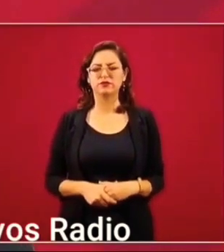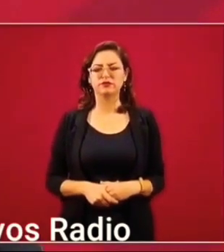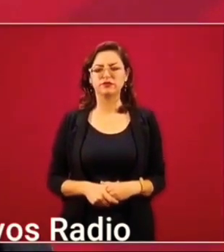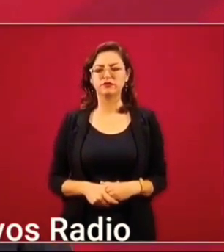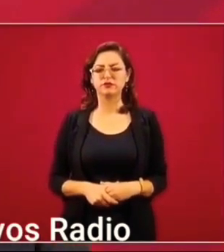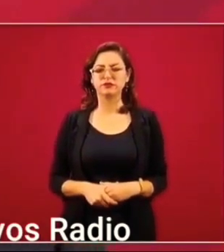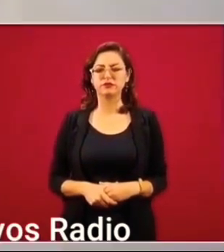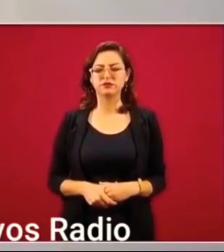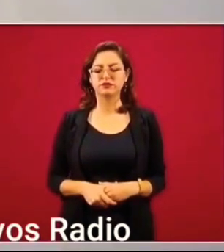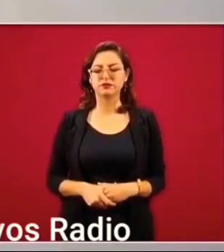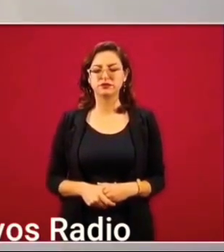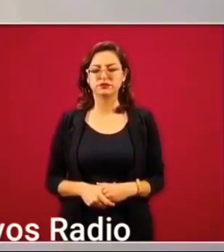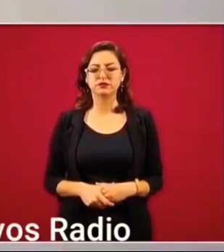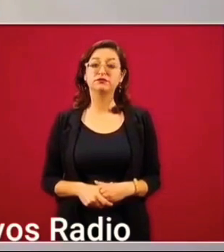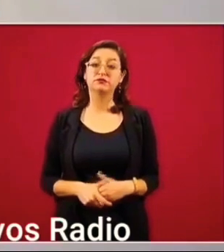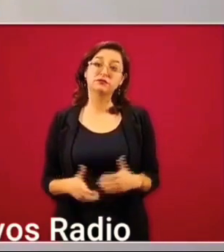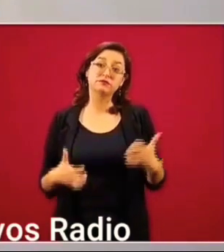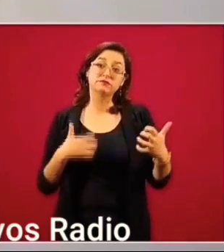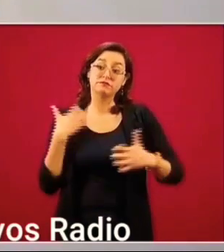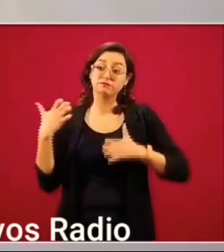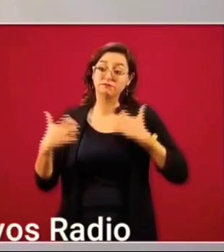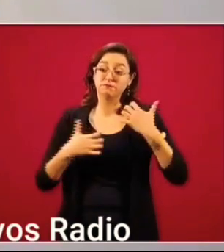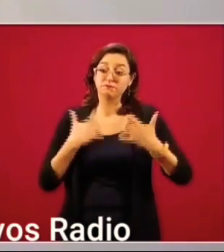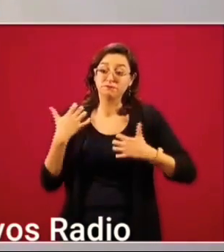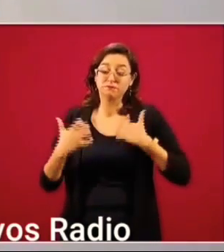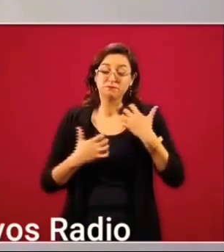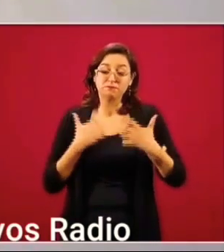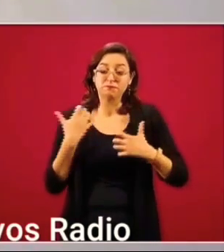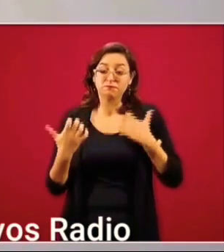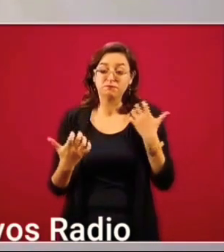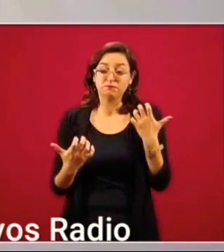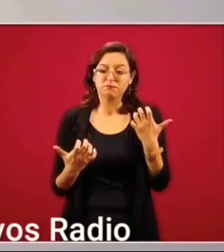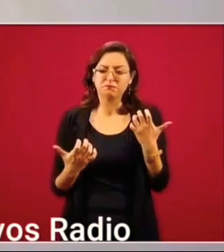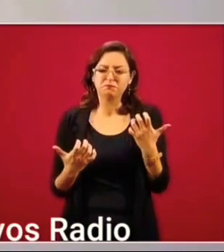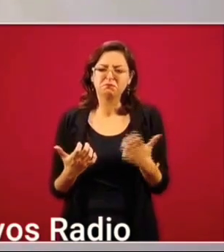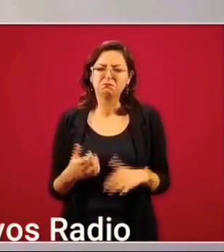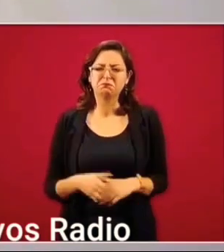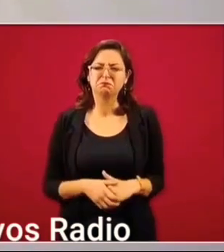les va a dar coraje, no a ellos, a los